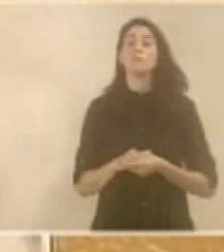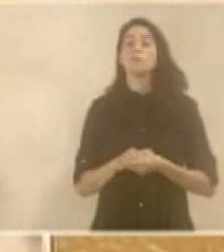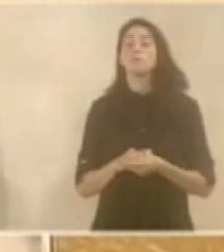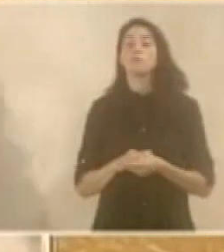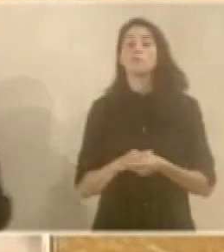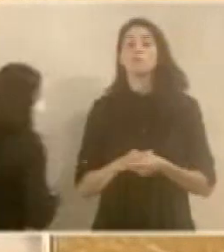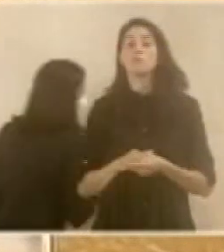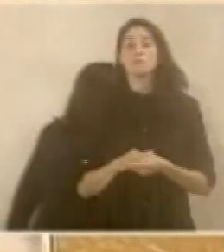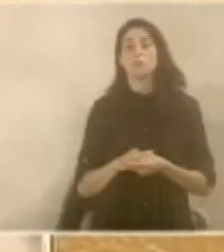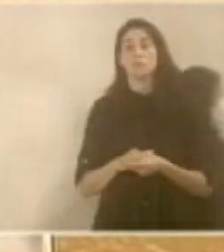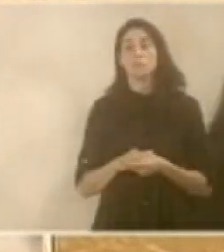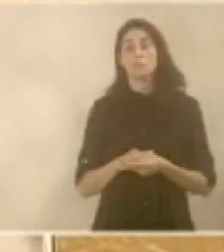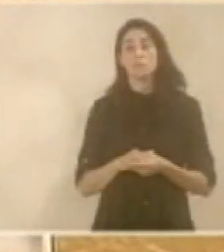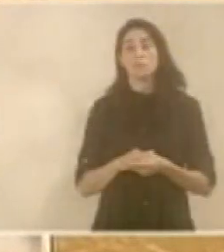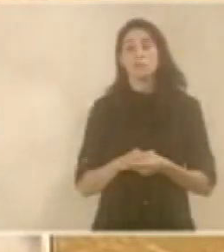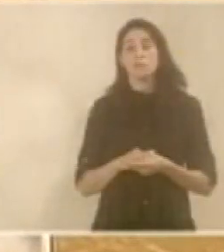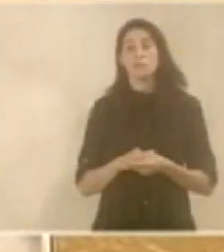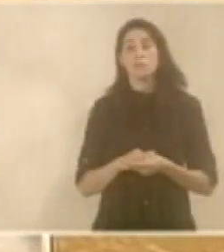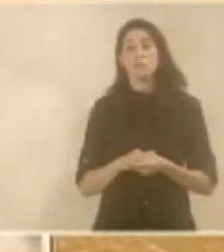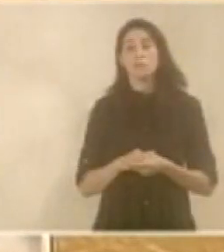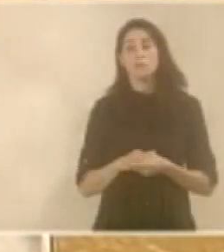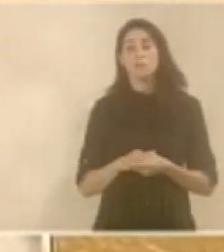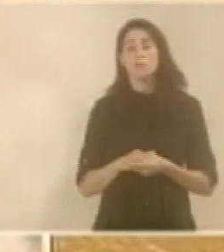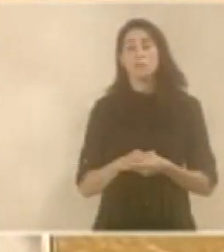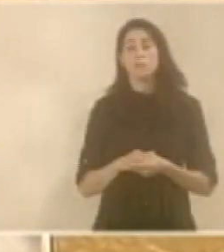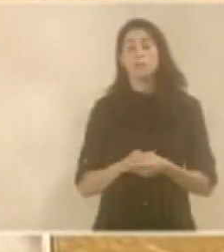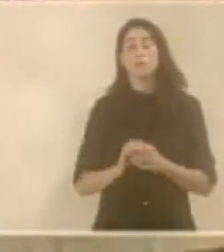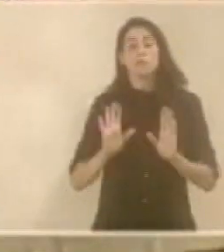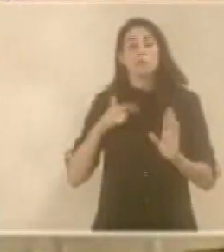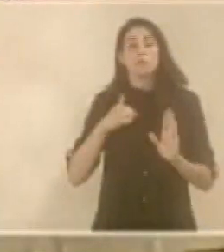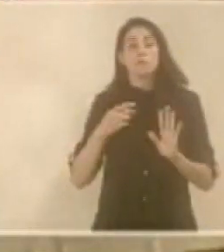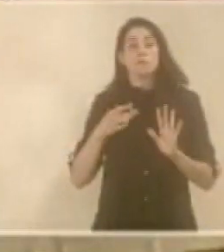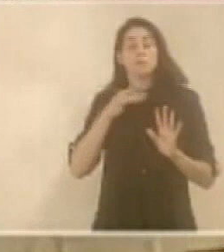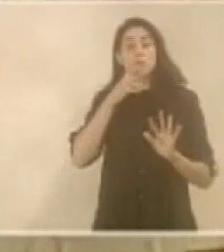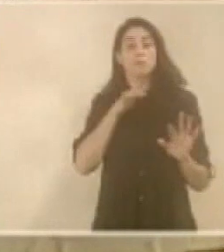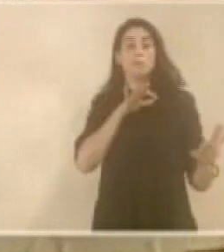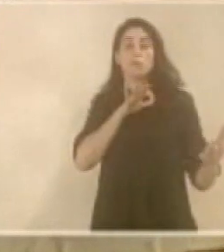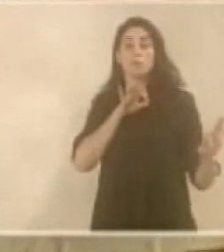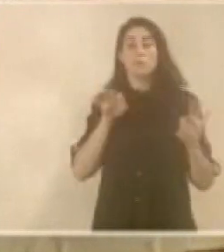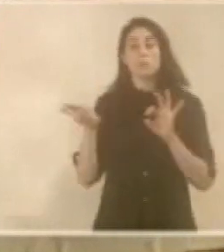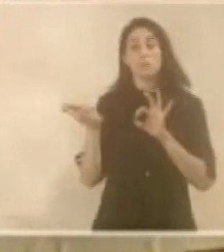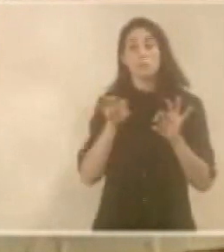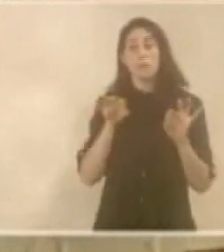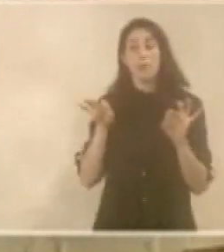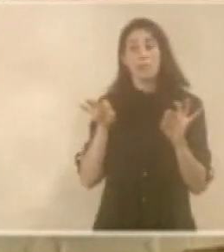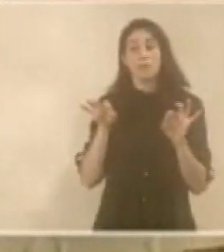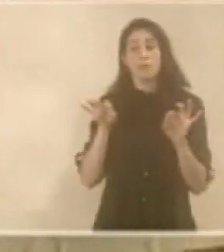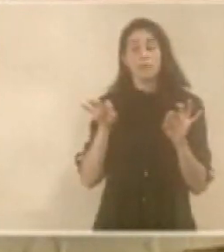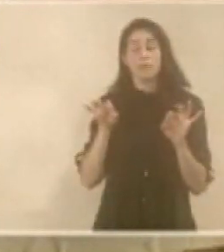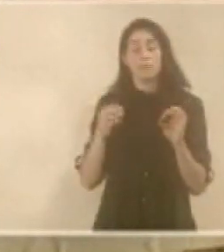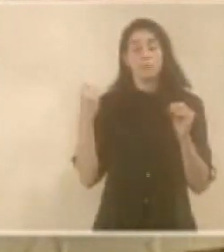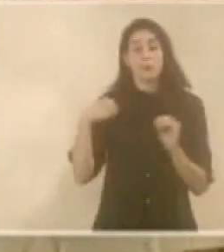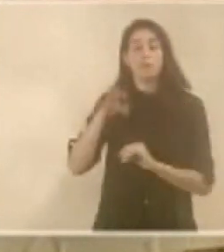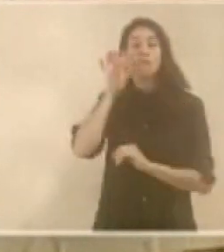es el fondo, y para ello les ruego me permitan darles una pincelada de la situación nacional en la que nos encontrábamos en el primer tercio del